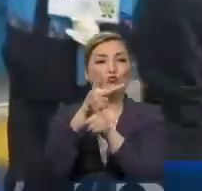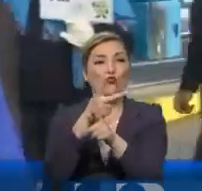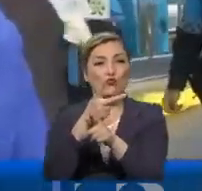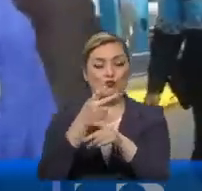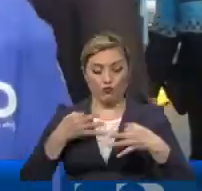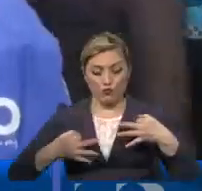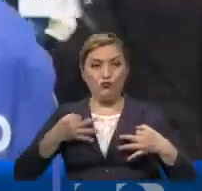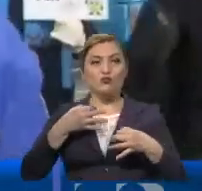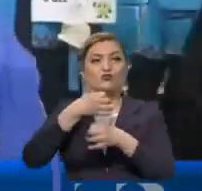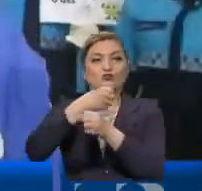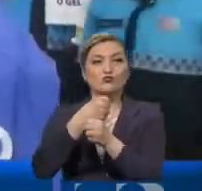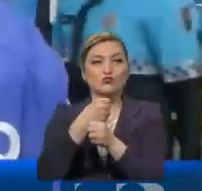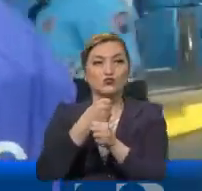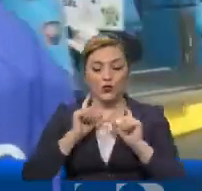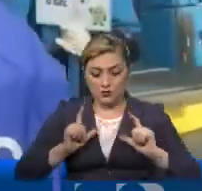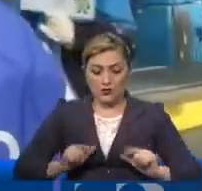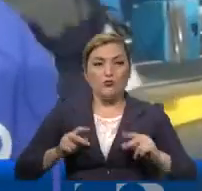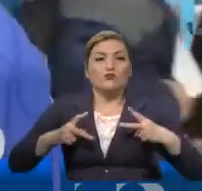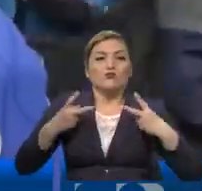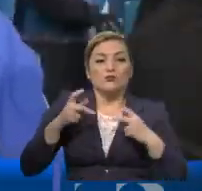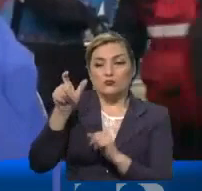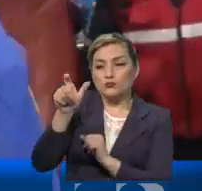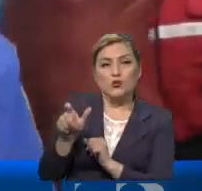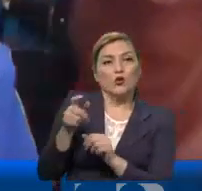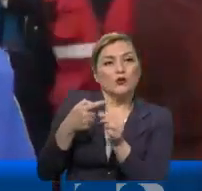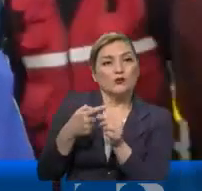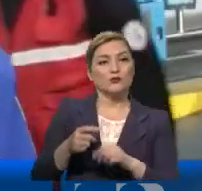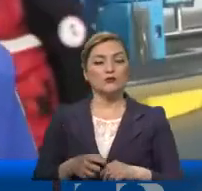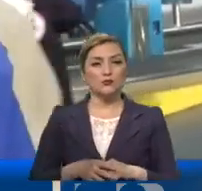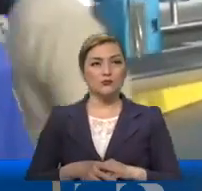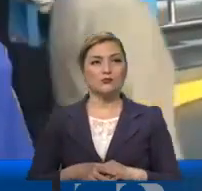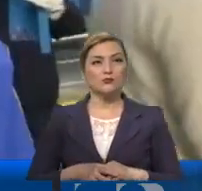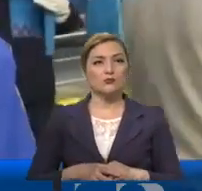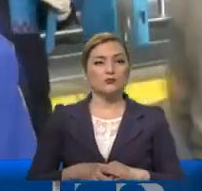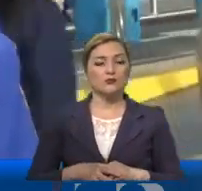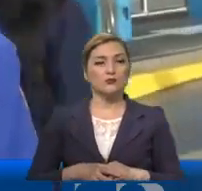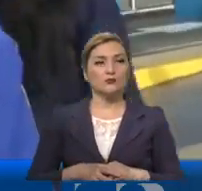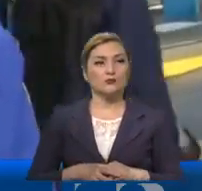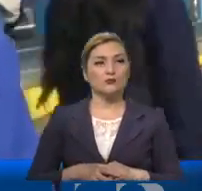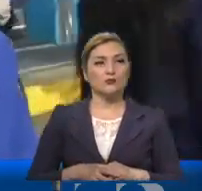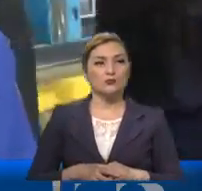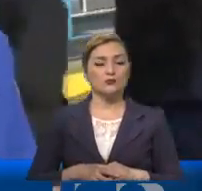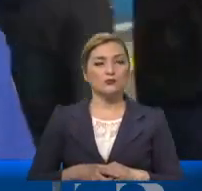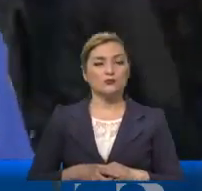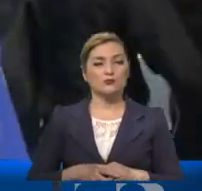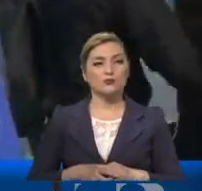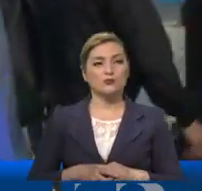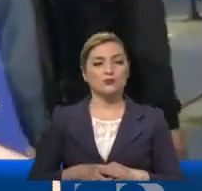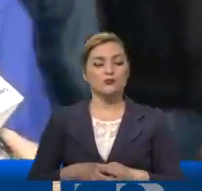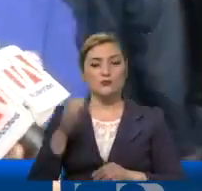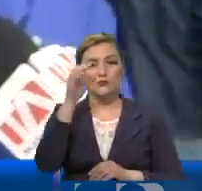seguridad física, la salud y la vida de los ciudadanos de Quito. Nosotros, de acuerdo a los incidentes reportados por el